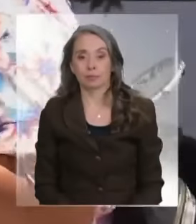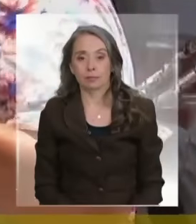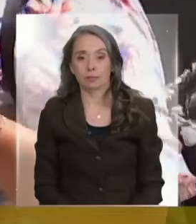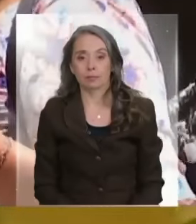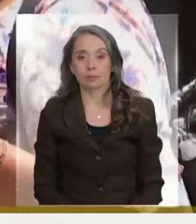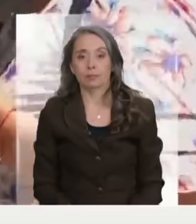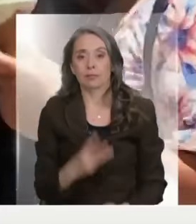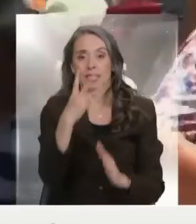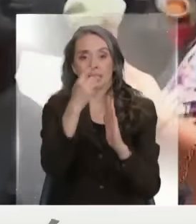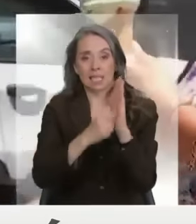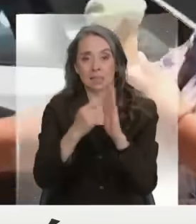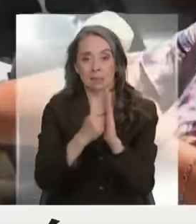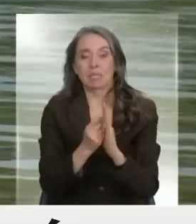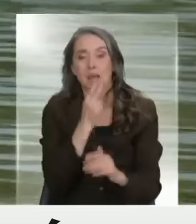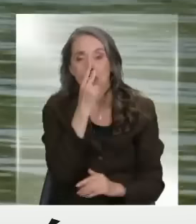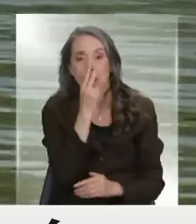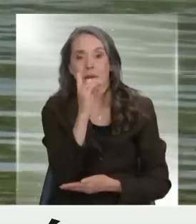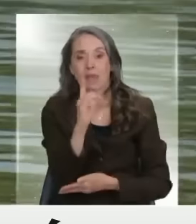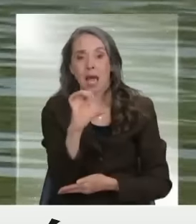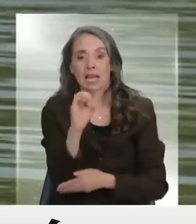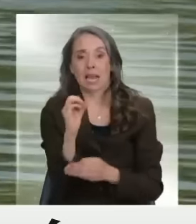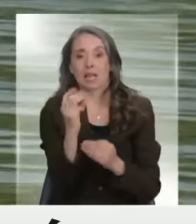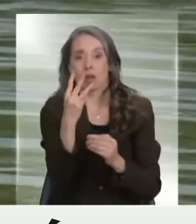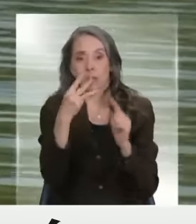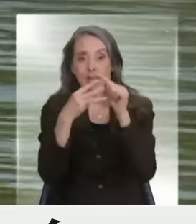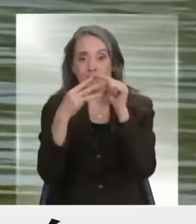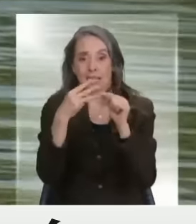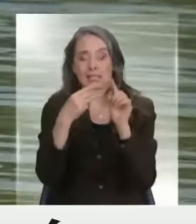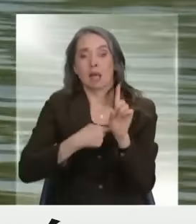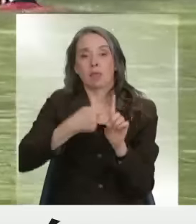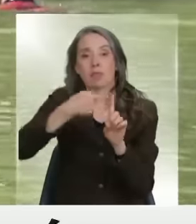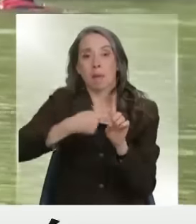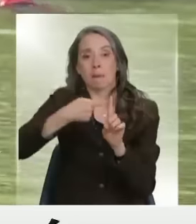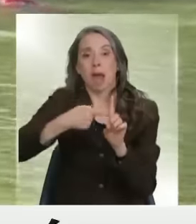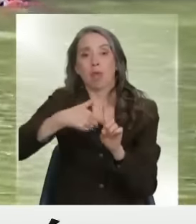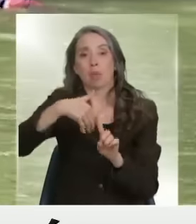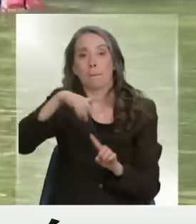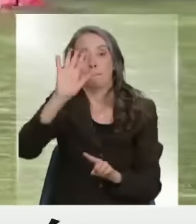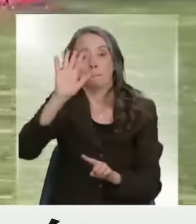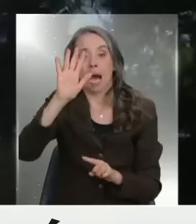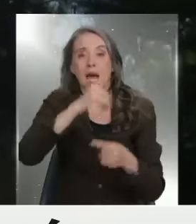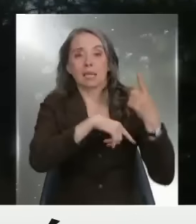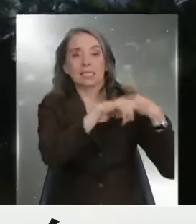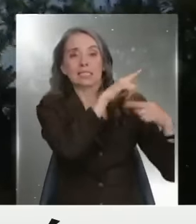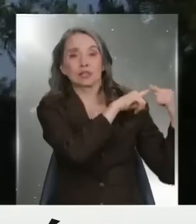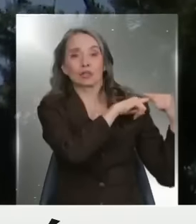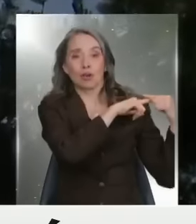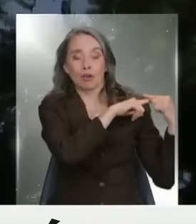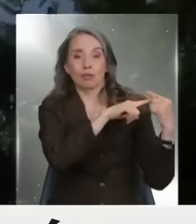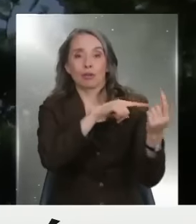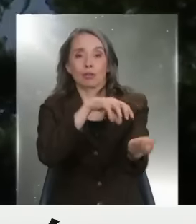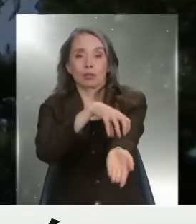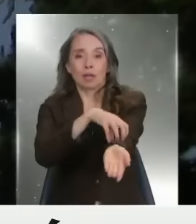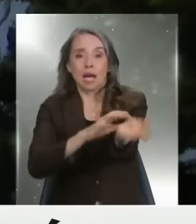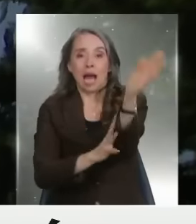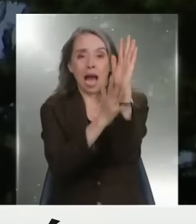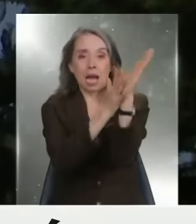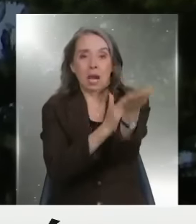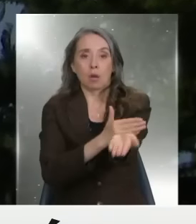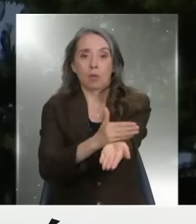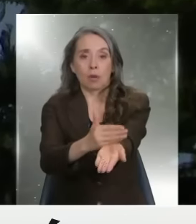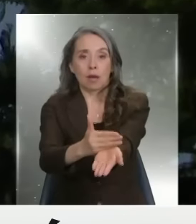El trimestre noviembre-diciembre-enero registraría un promedio de temperaturas superior al histórico desde la región de la Araucanía hasta